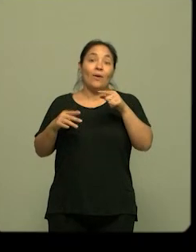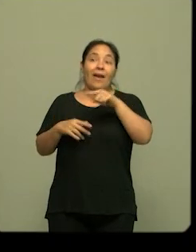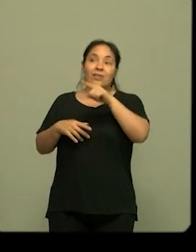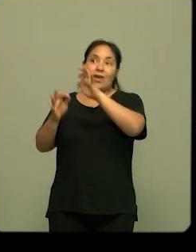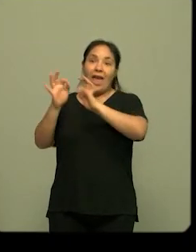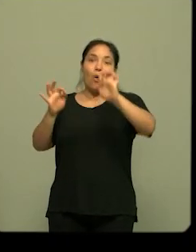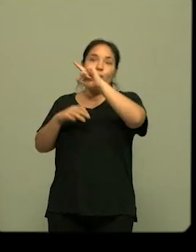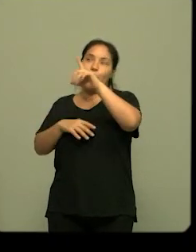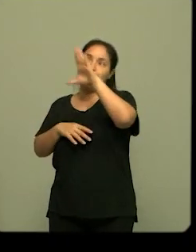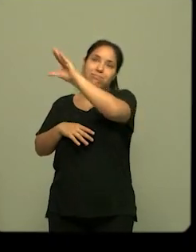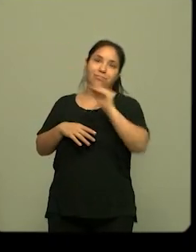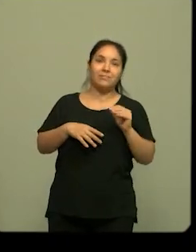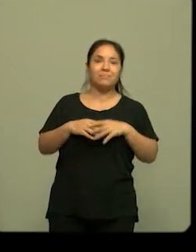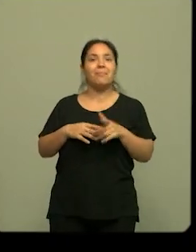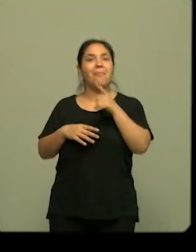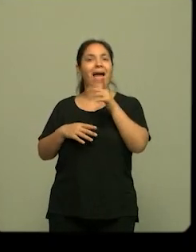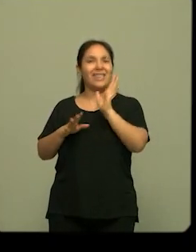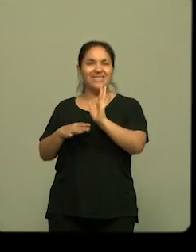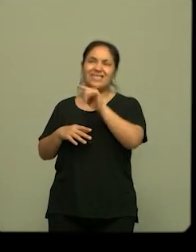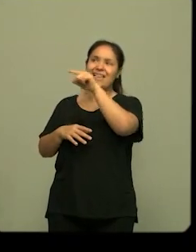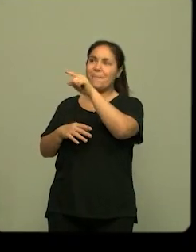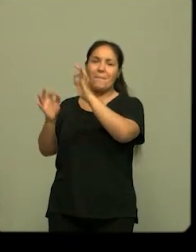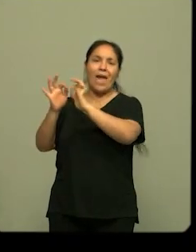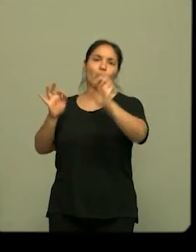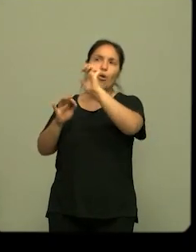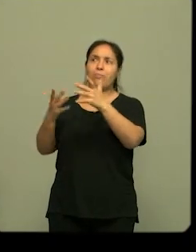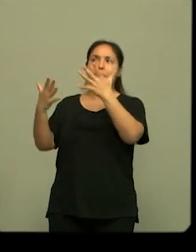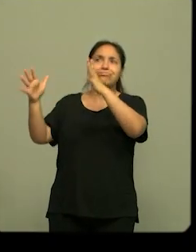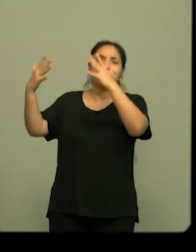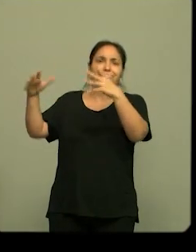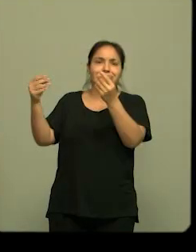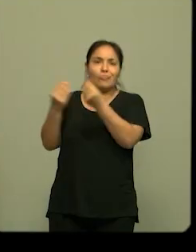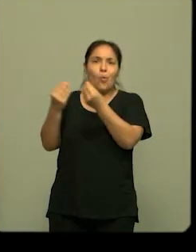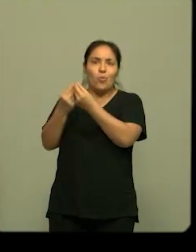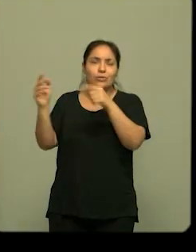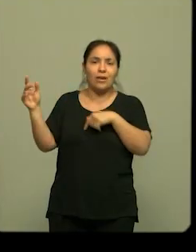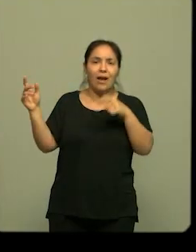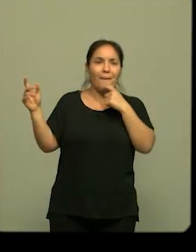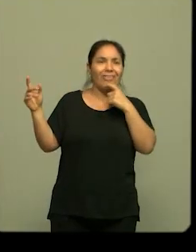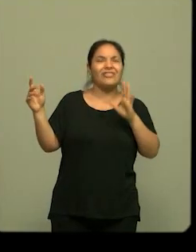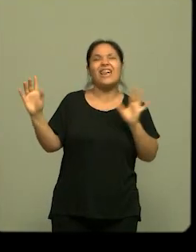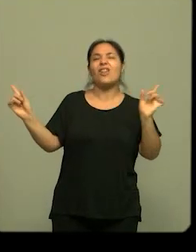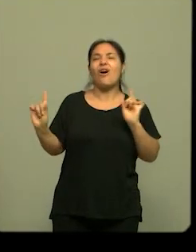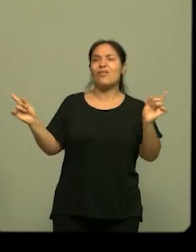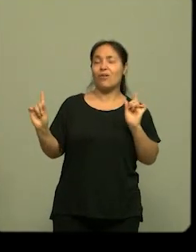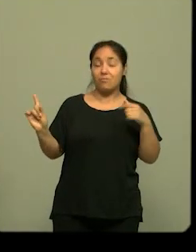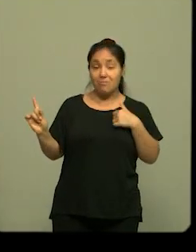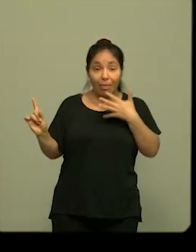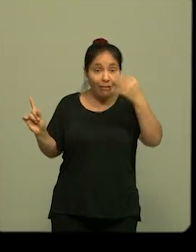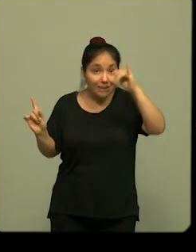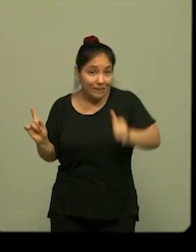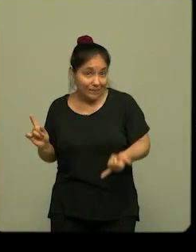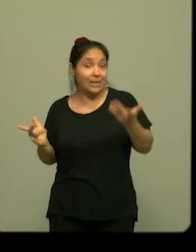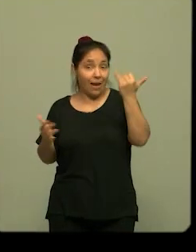instalada acá y uno dice, Mendoza lo vemos tan lejos de eso y no, en Mendoza está pasando. Claro. El tema es visibilizarlo. O, por ejemplo, han empezado a